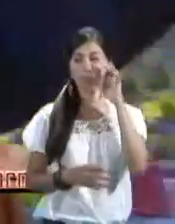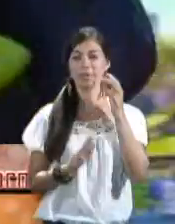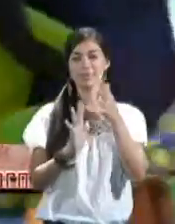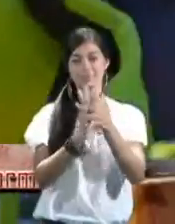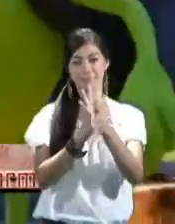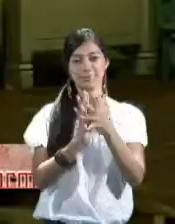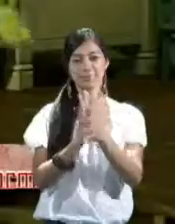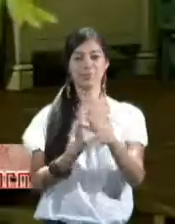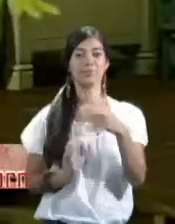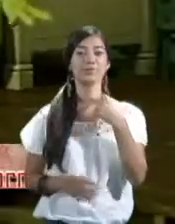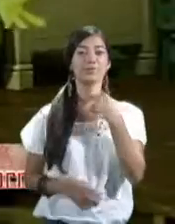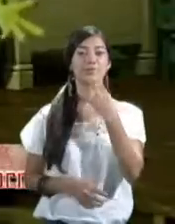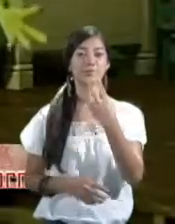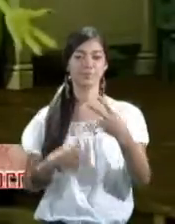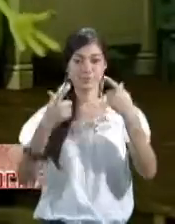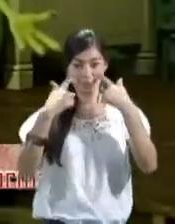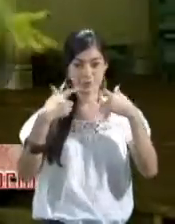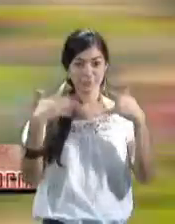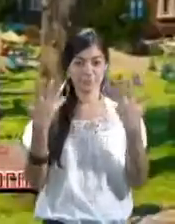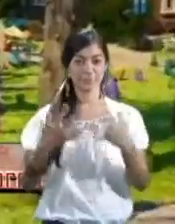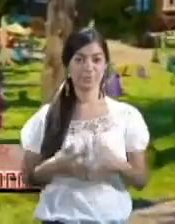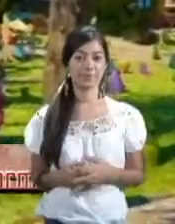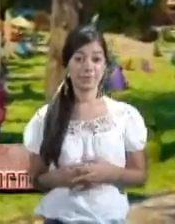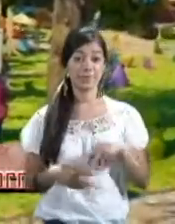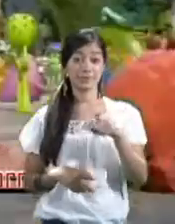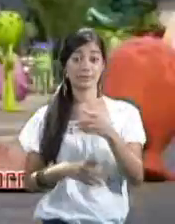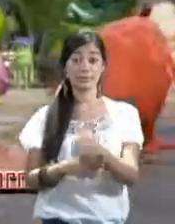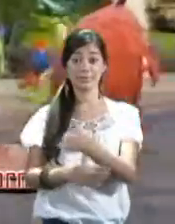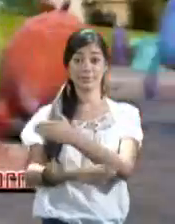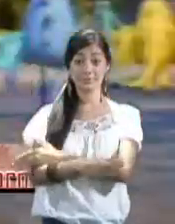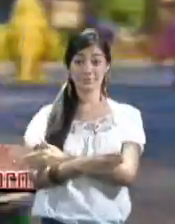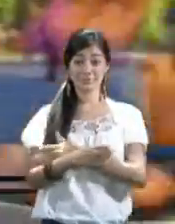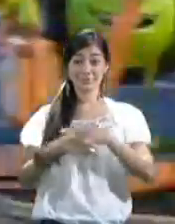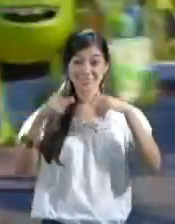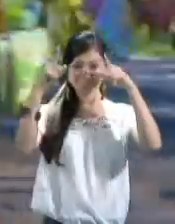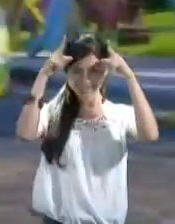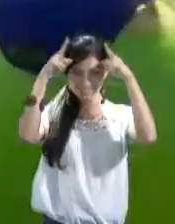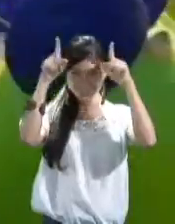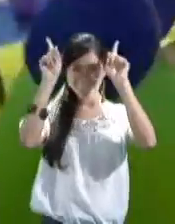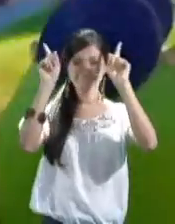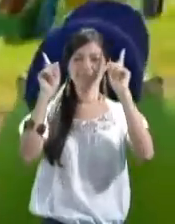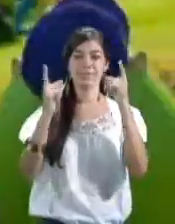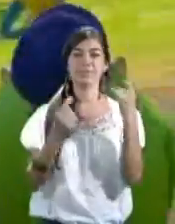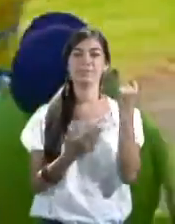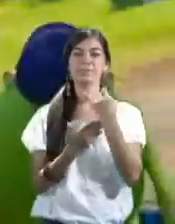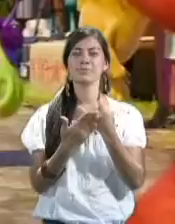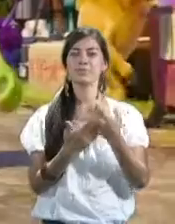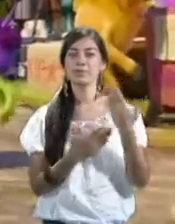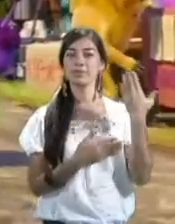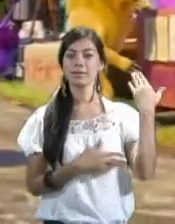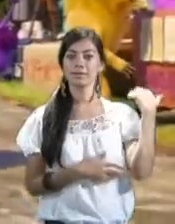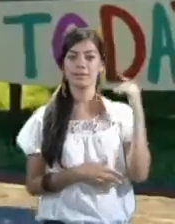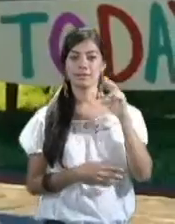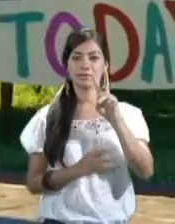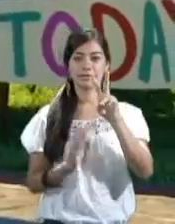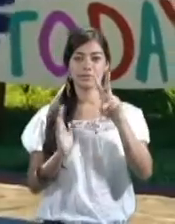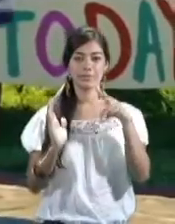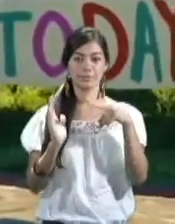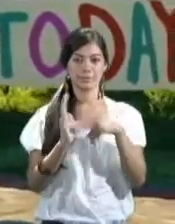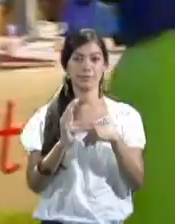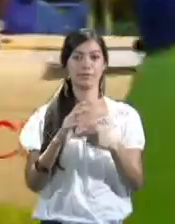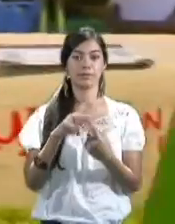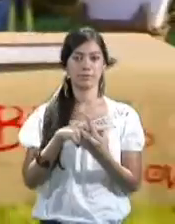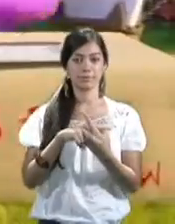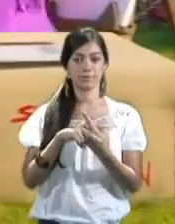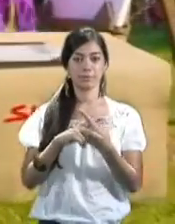Dan Scanlon y con las voces de John Goodman y Billy Crystal, la precuela de Monster Inc. de 2001. Desde que era un pequeño monstruo y antes de entrar a